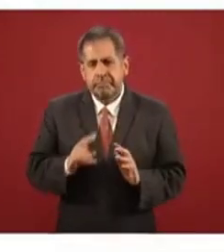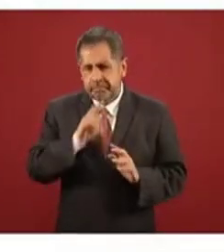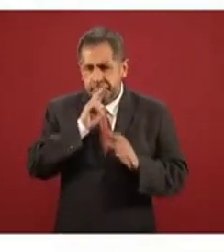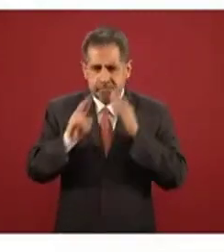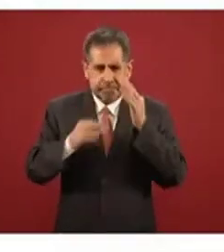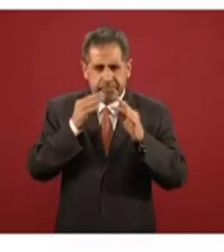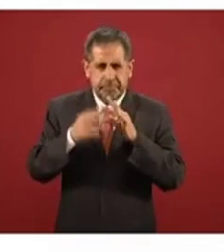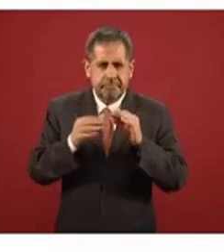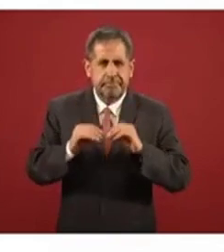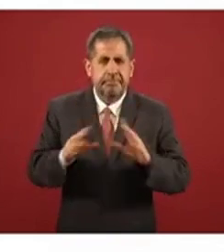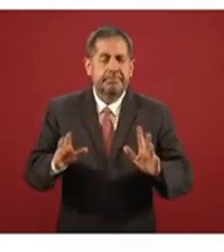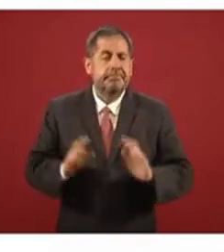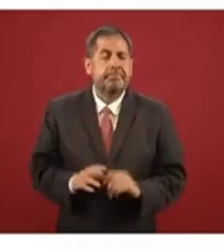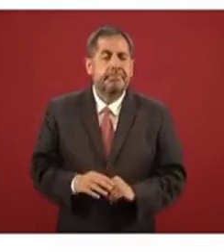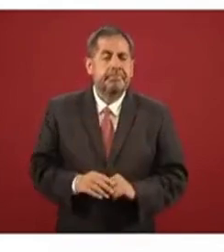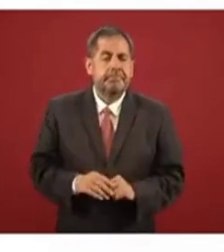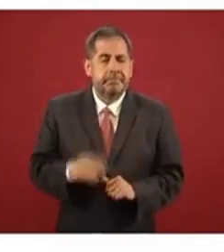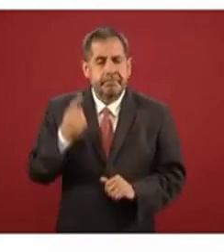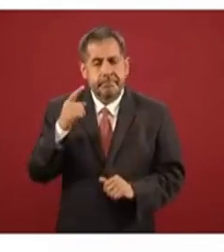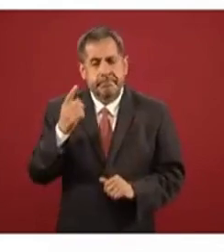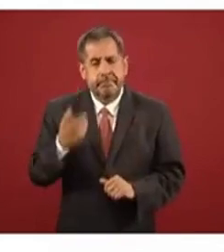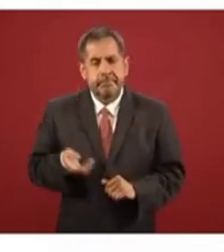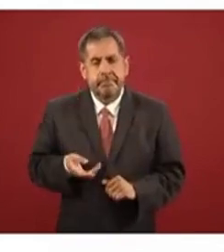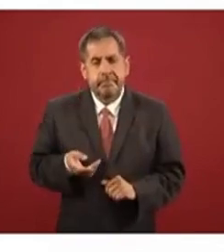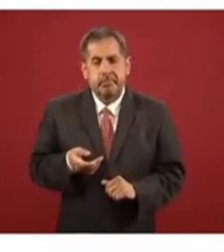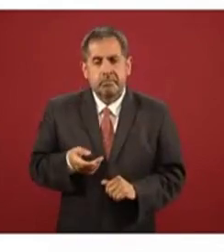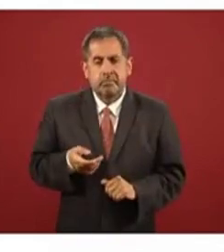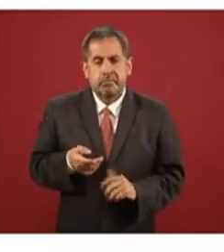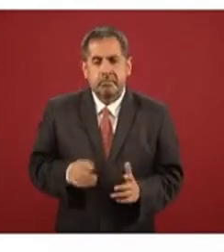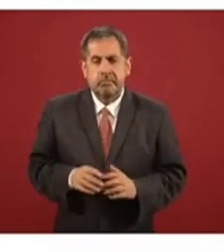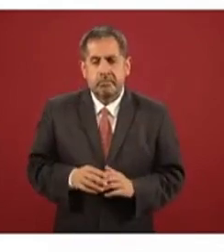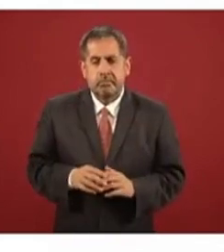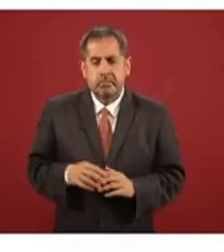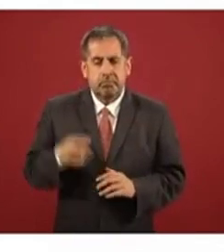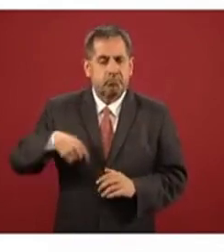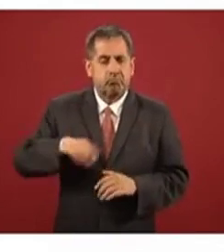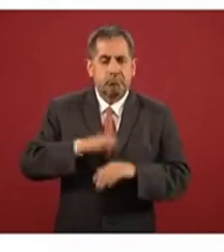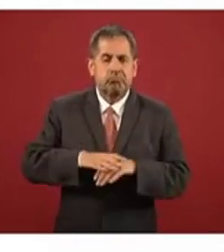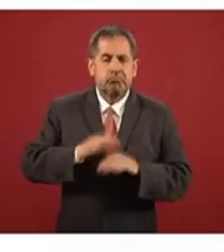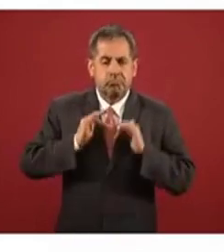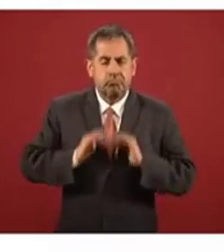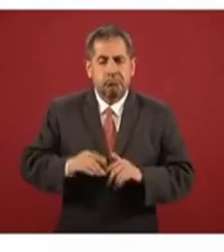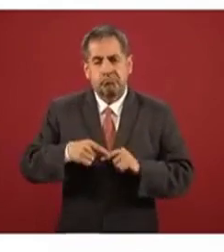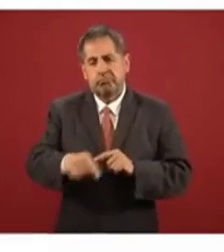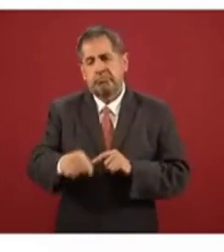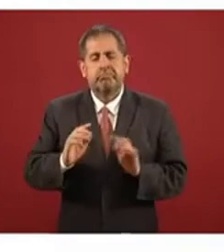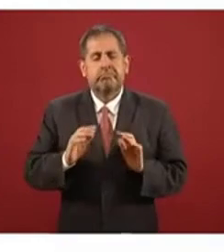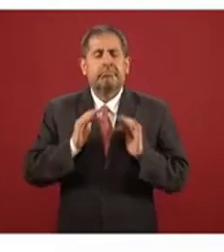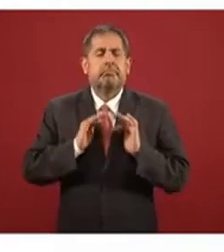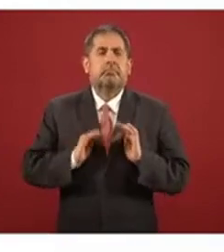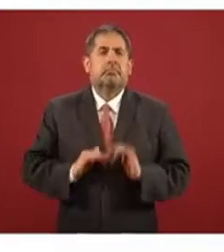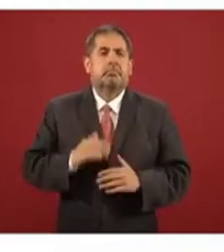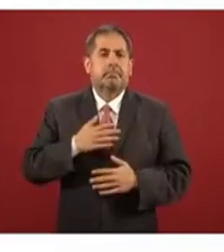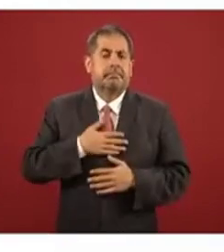noticias para que estemos tranquilos el fin de año